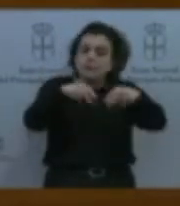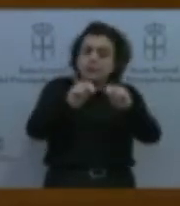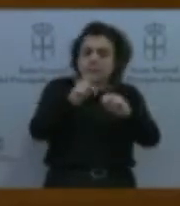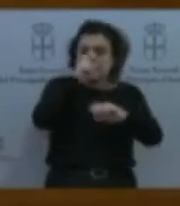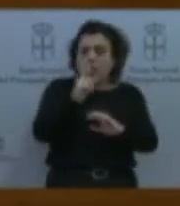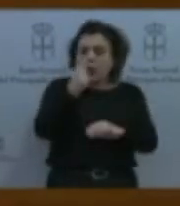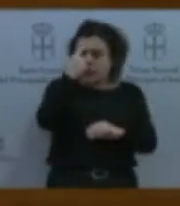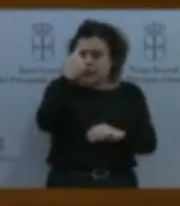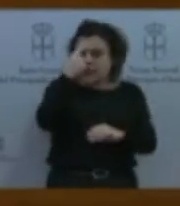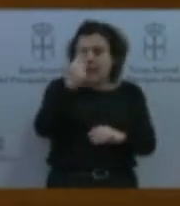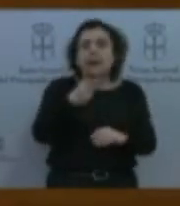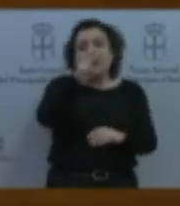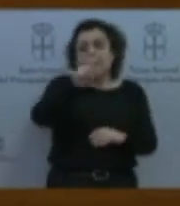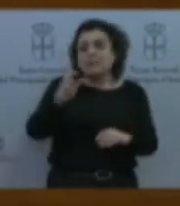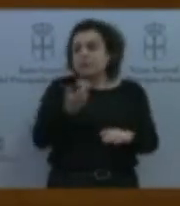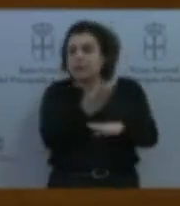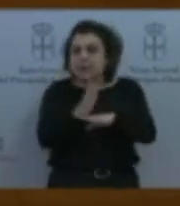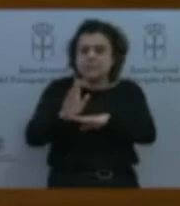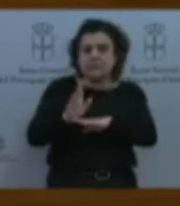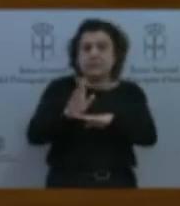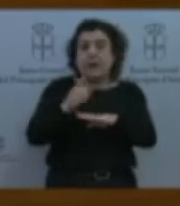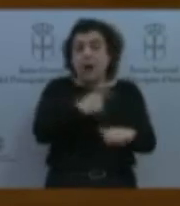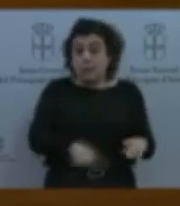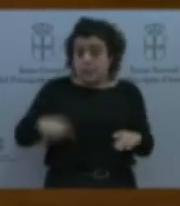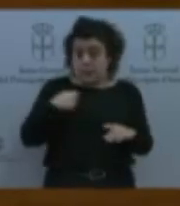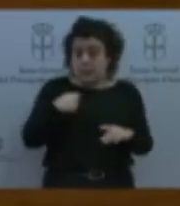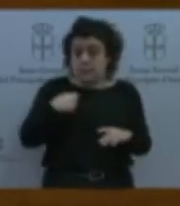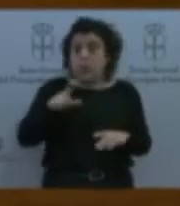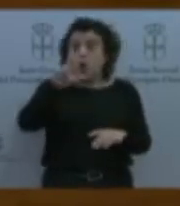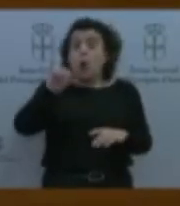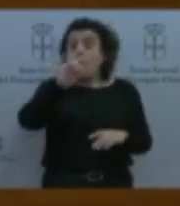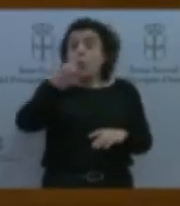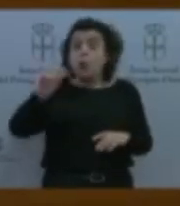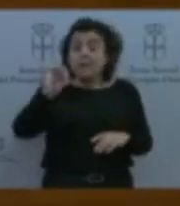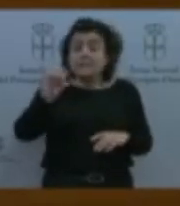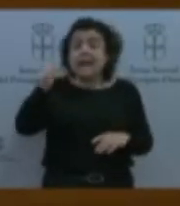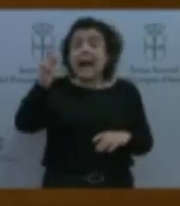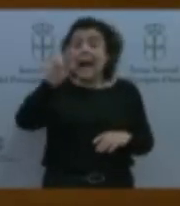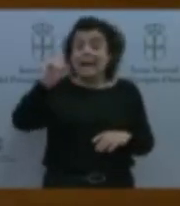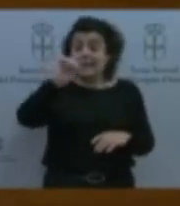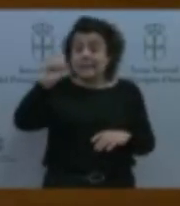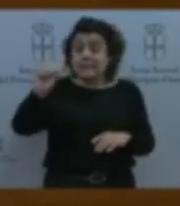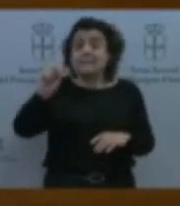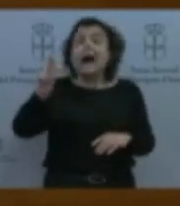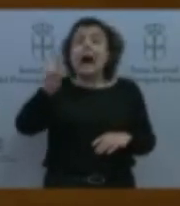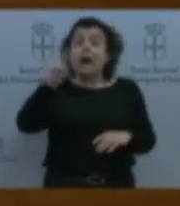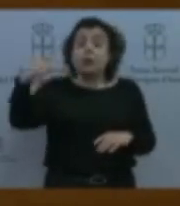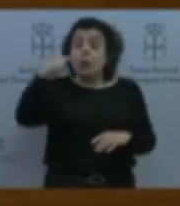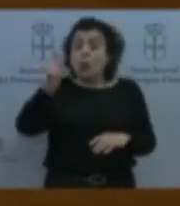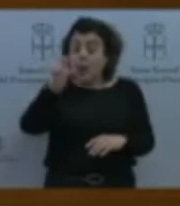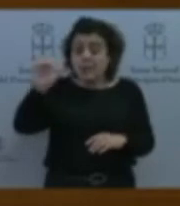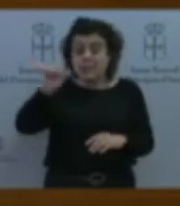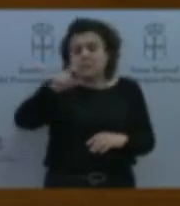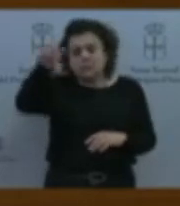Podemos Asturias, a Luis Arias Argüelles Meres. Y quiero hacer ese recordatorio porque hay una persona intelectual, una persona de cultura de primer nivel, un